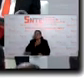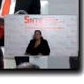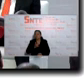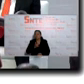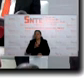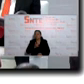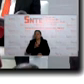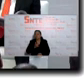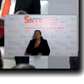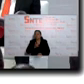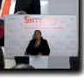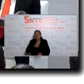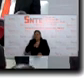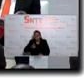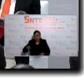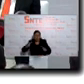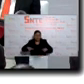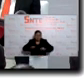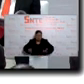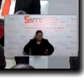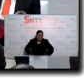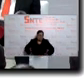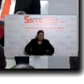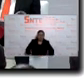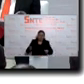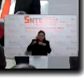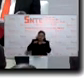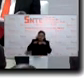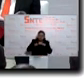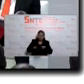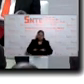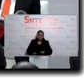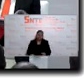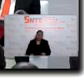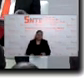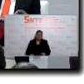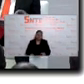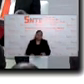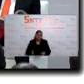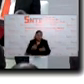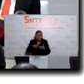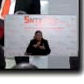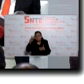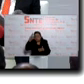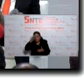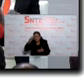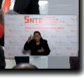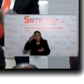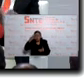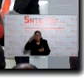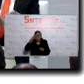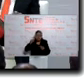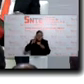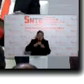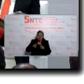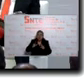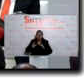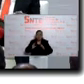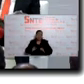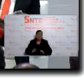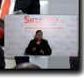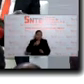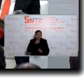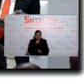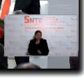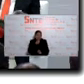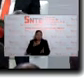es satisfactorio, en fin. Hay cercanía y distanciamiento físico, psicológico con los niños, en fin, no los